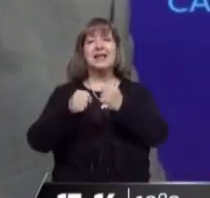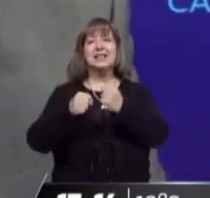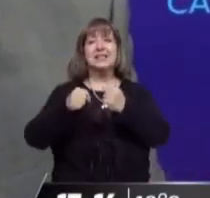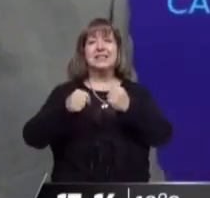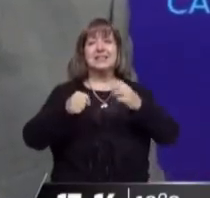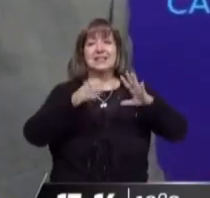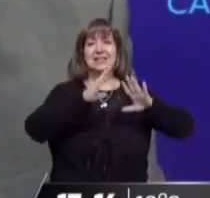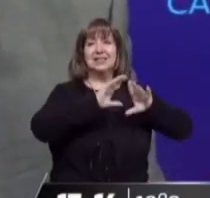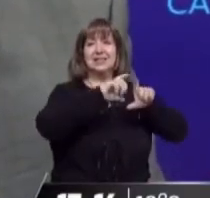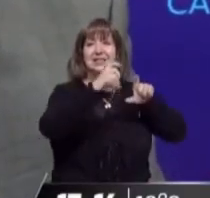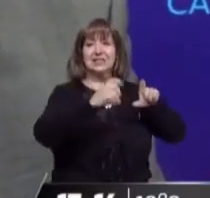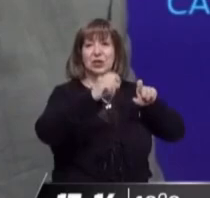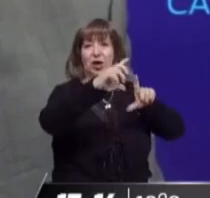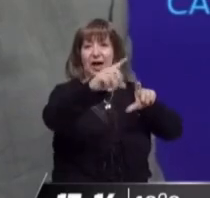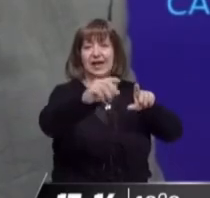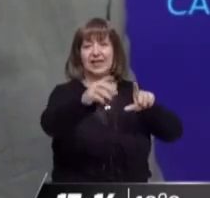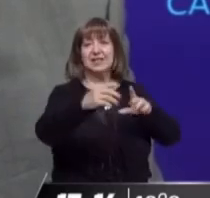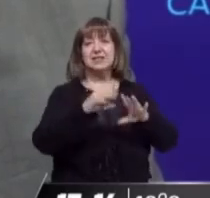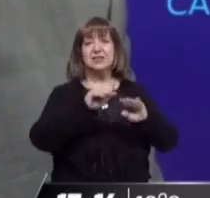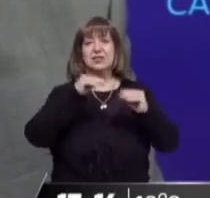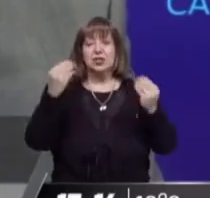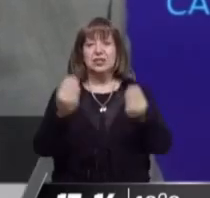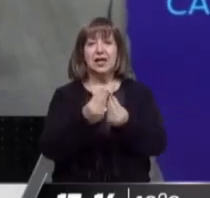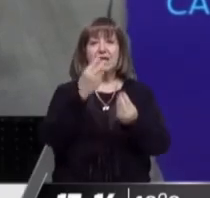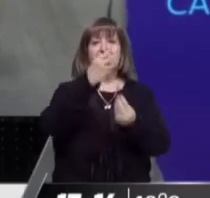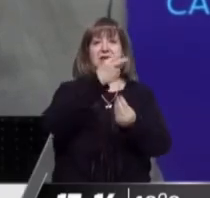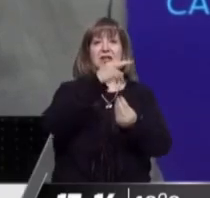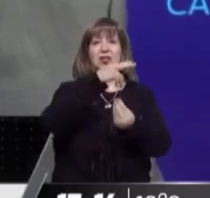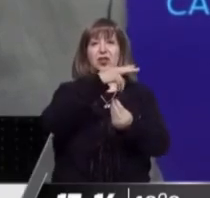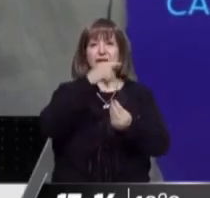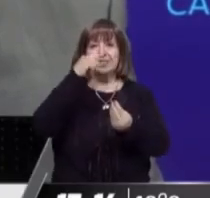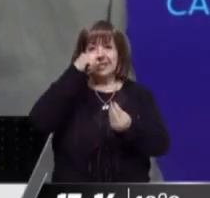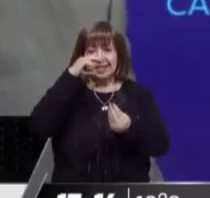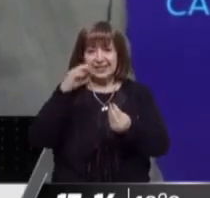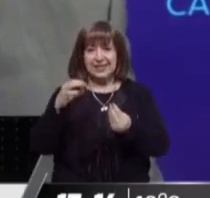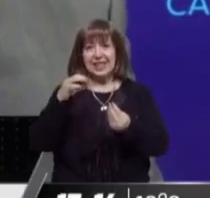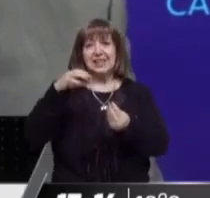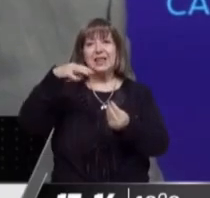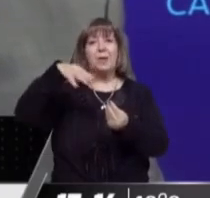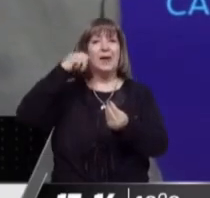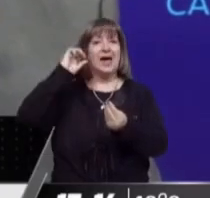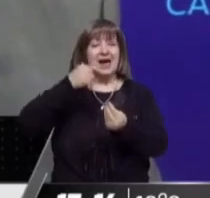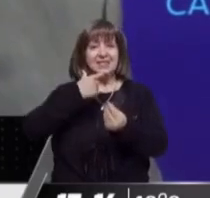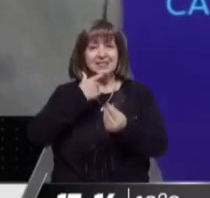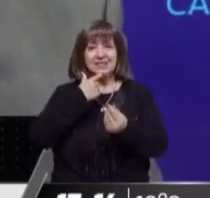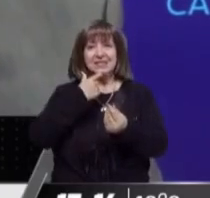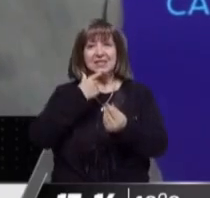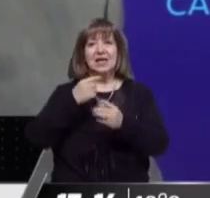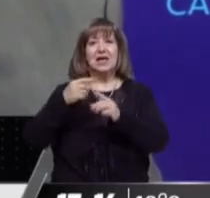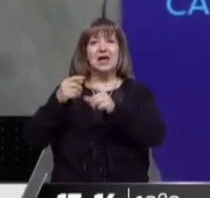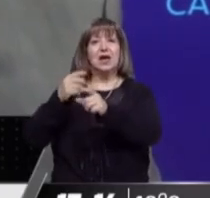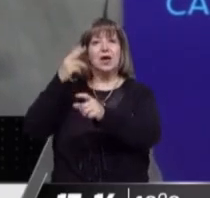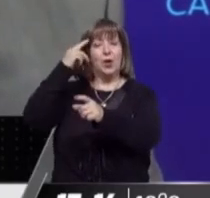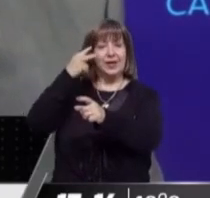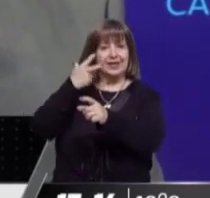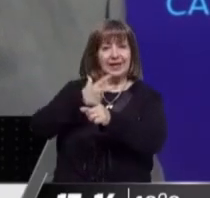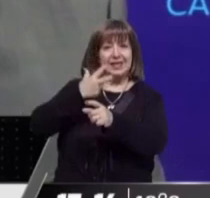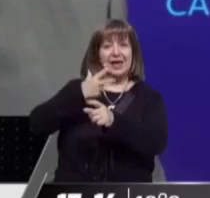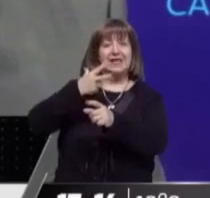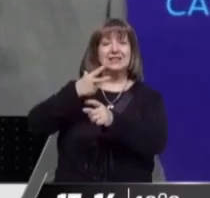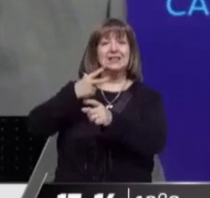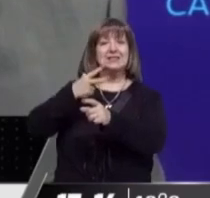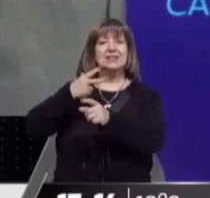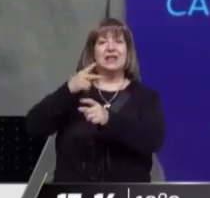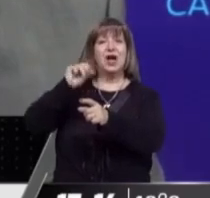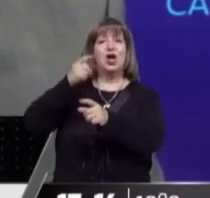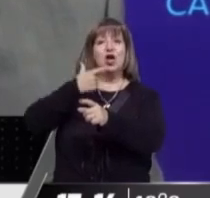suman 270 megas de potencia, 93 de los Molles, en Malargüe, se llama